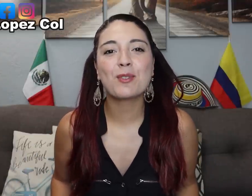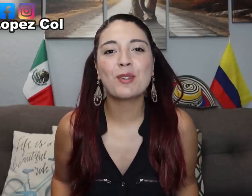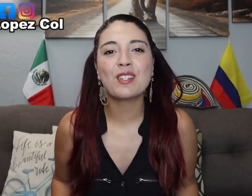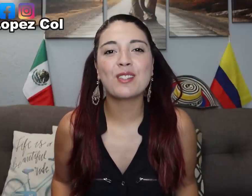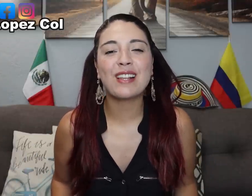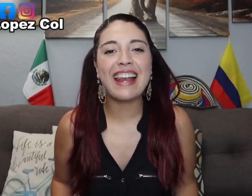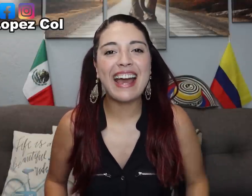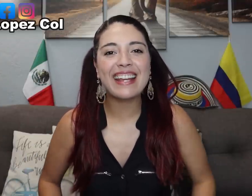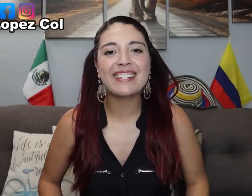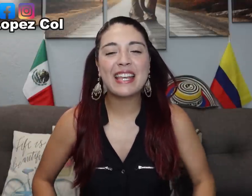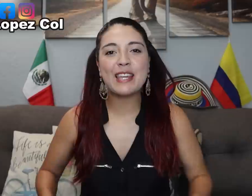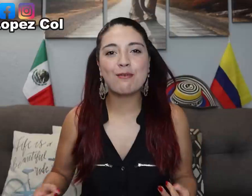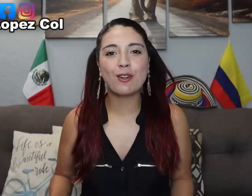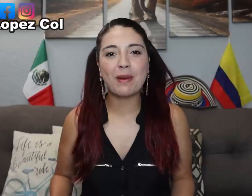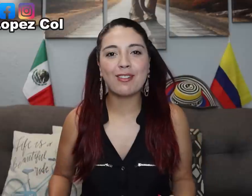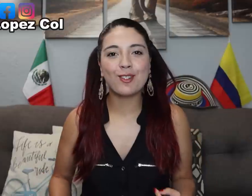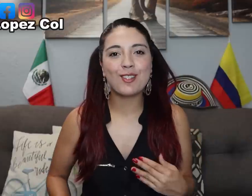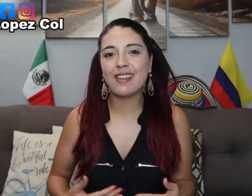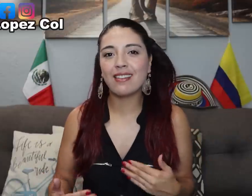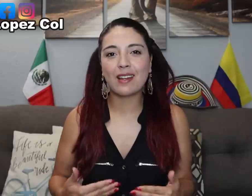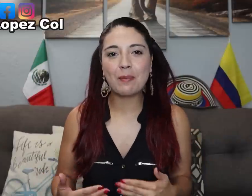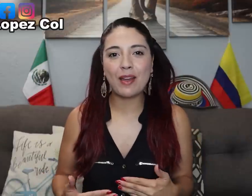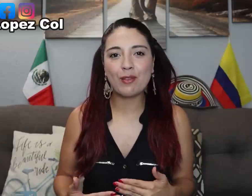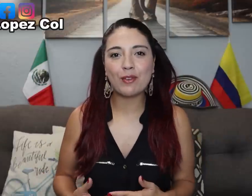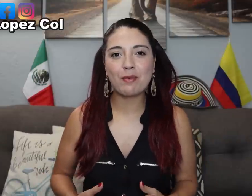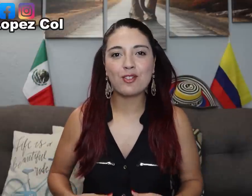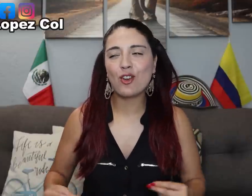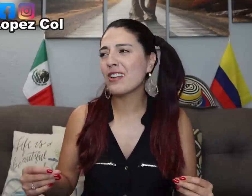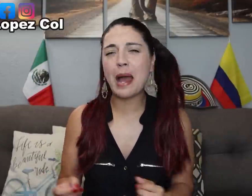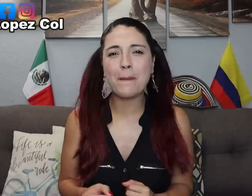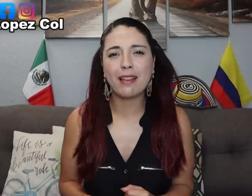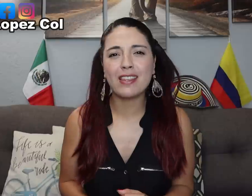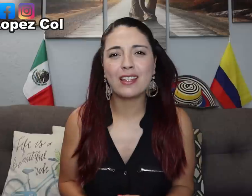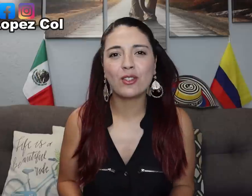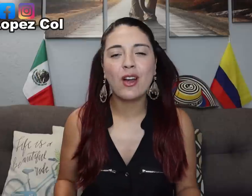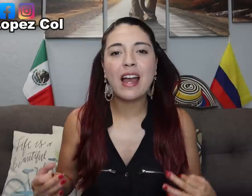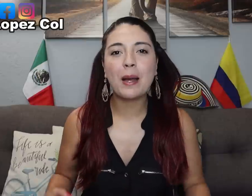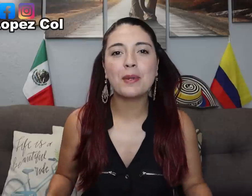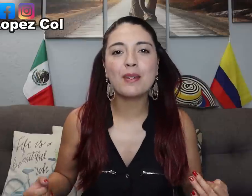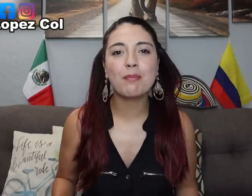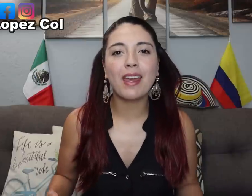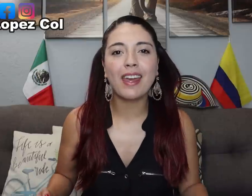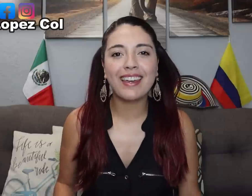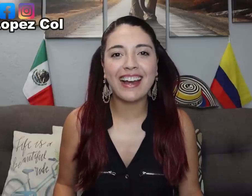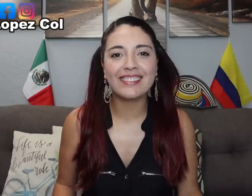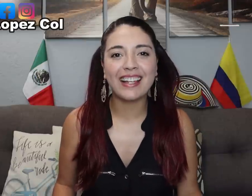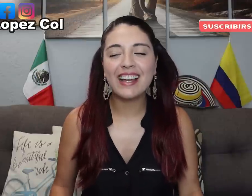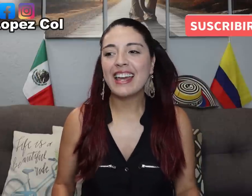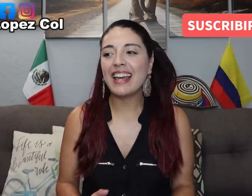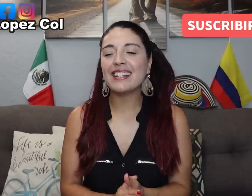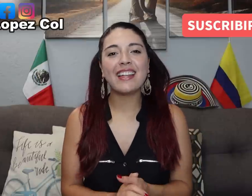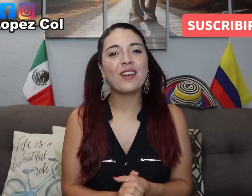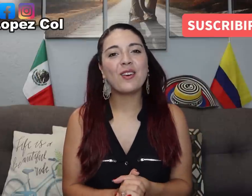que andemos por estos lares informándonos, intercambiando información, aprendiendo. A mí me